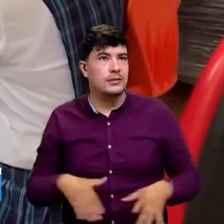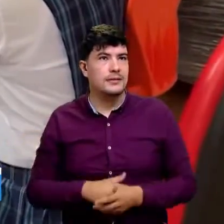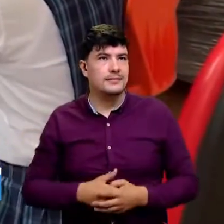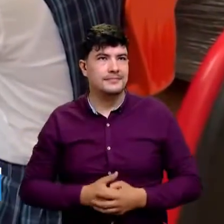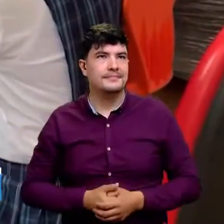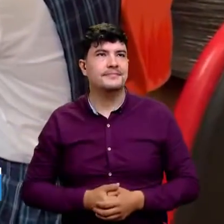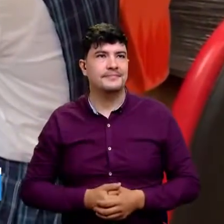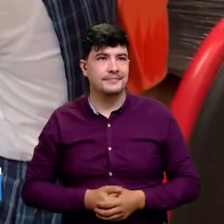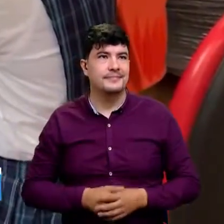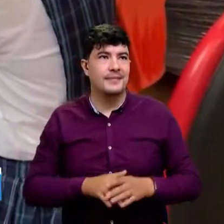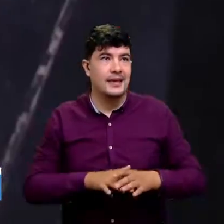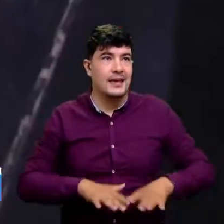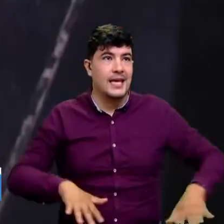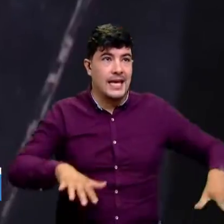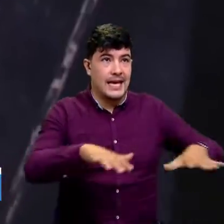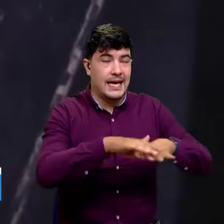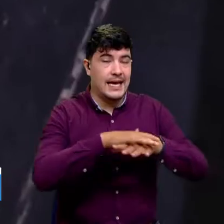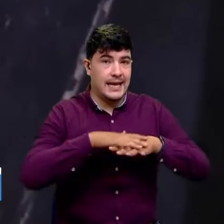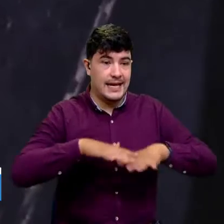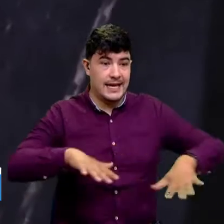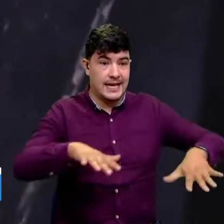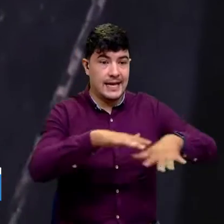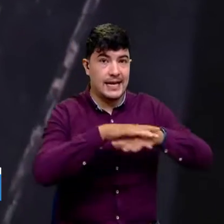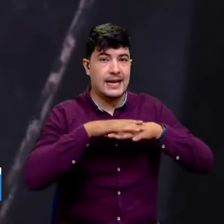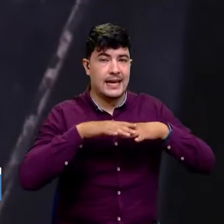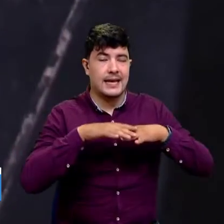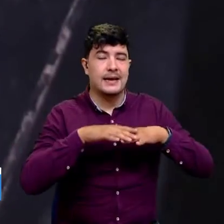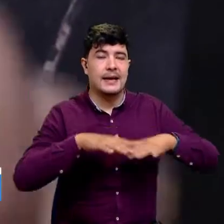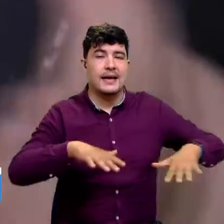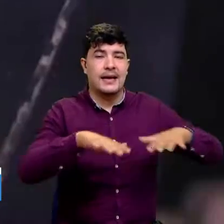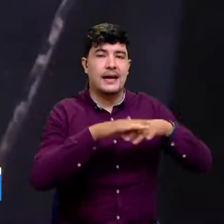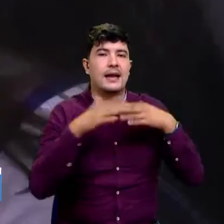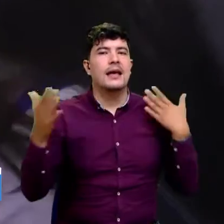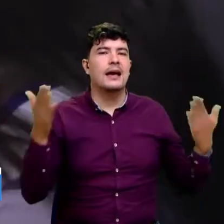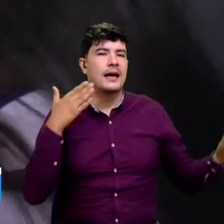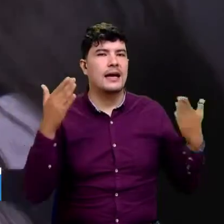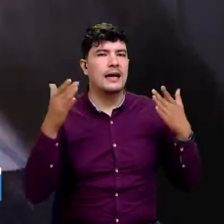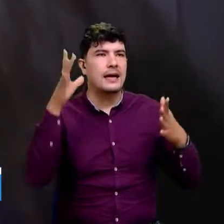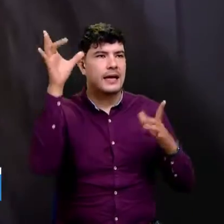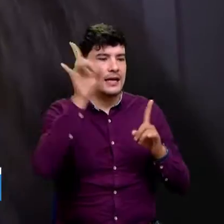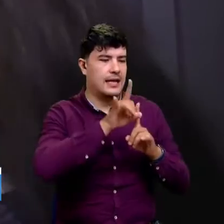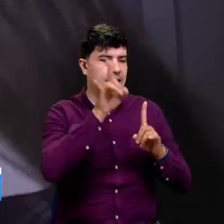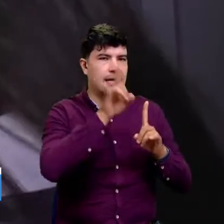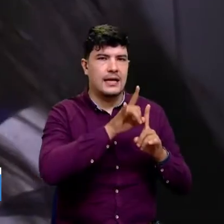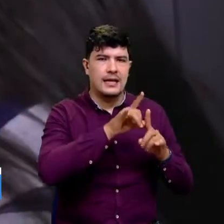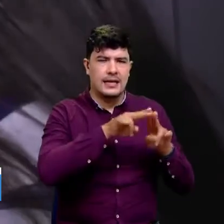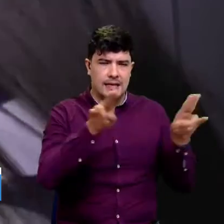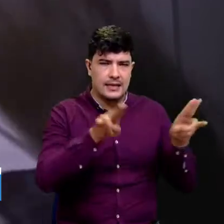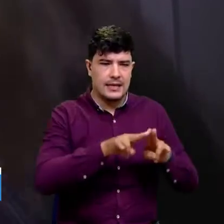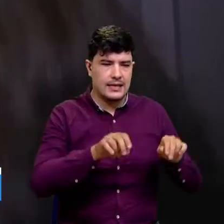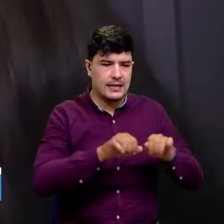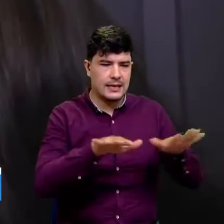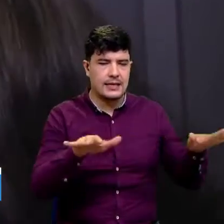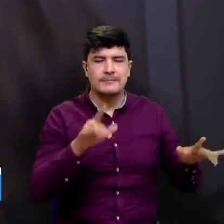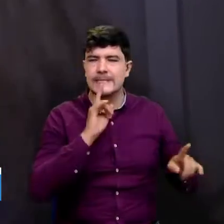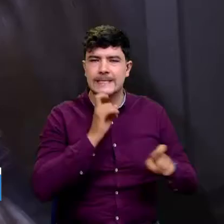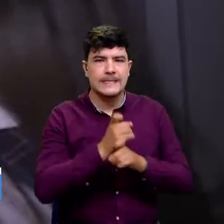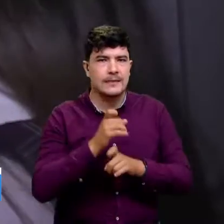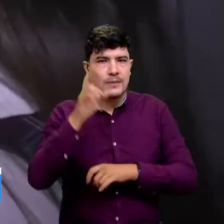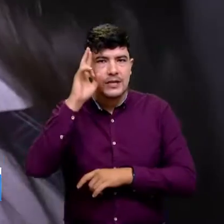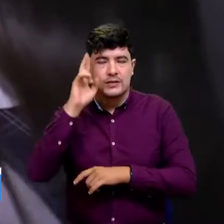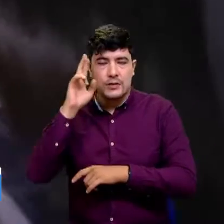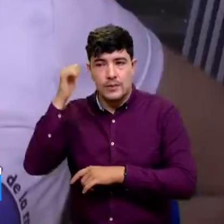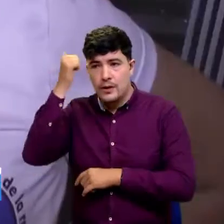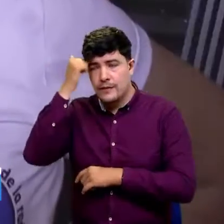en zonas rurales una buena conexión a internet siempre es menos accesible por tal motivo docentes y estudiantes optan por medios de comunicación